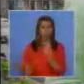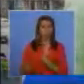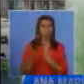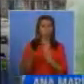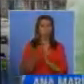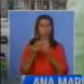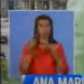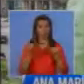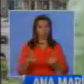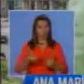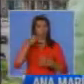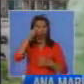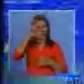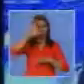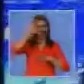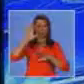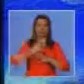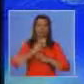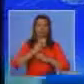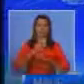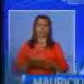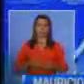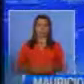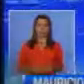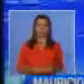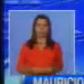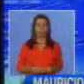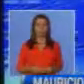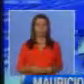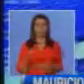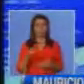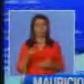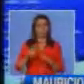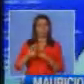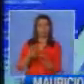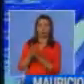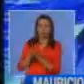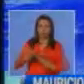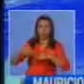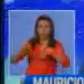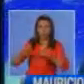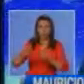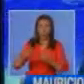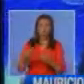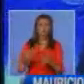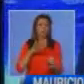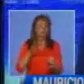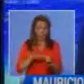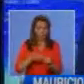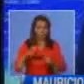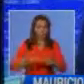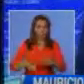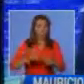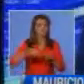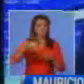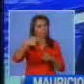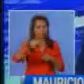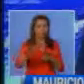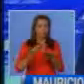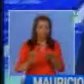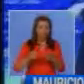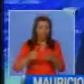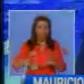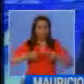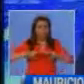Teleamazonas el alcalde Mauricio Rodas. Para que realice una evaluación sobre los costos de operación, en los próximos días esperamos tener los